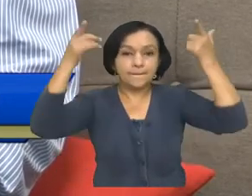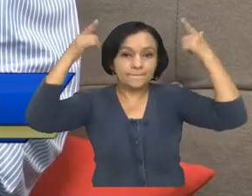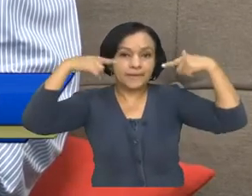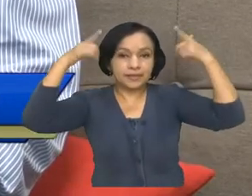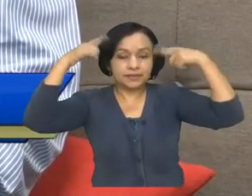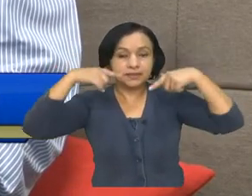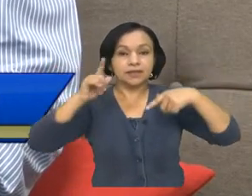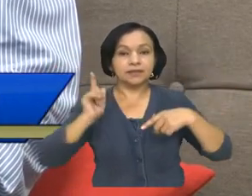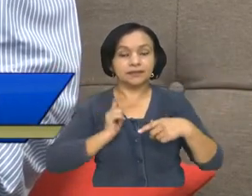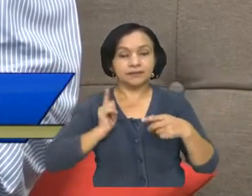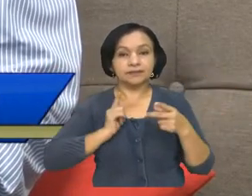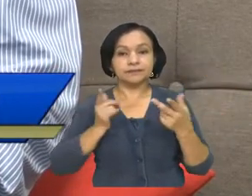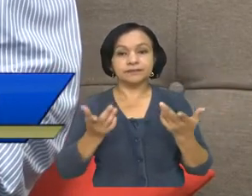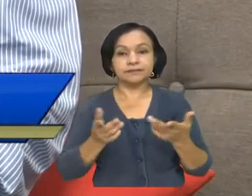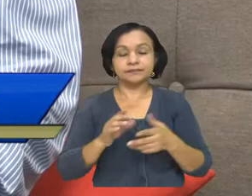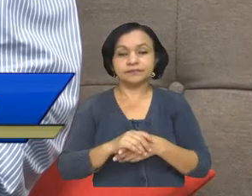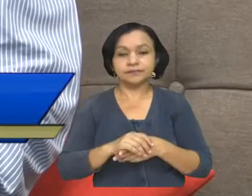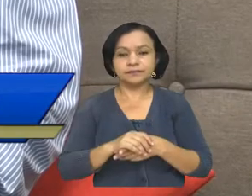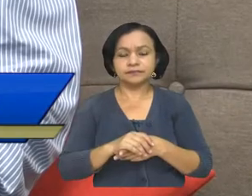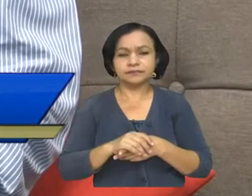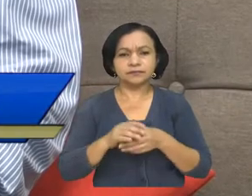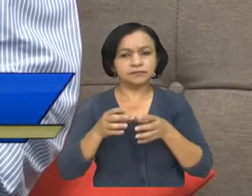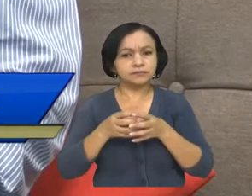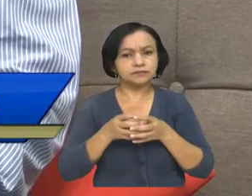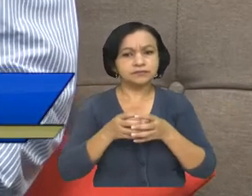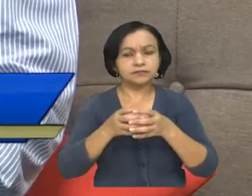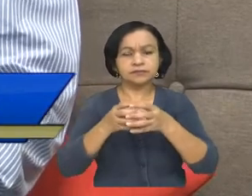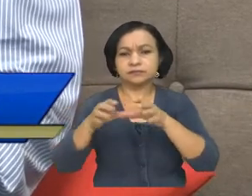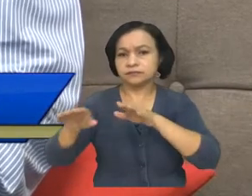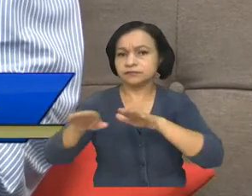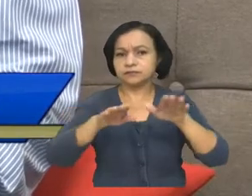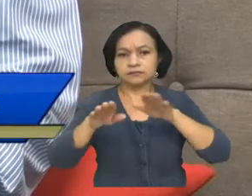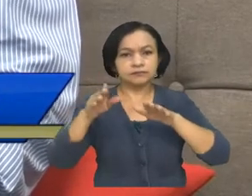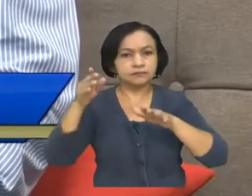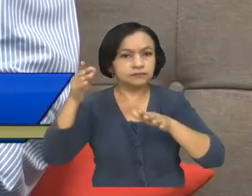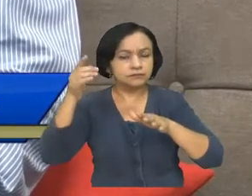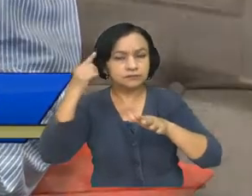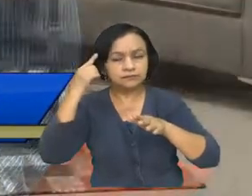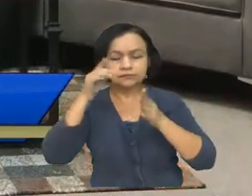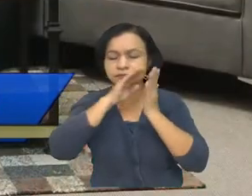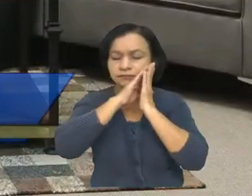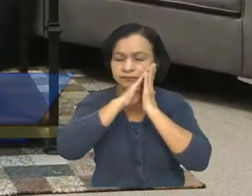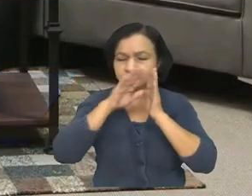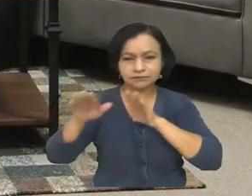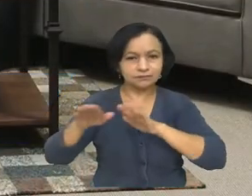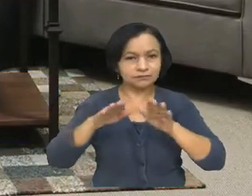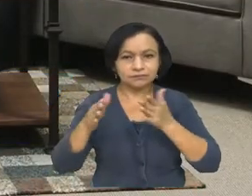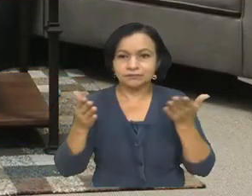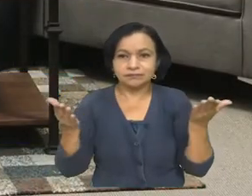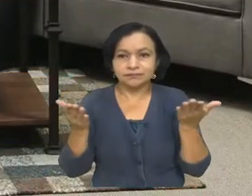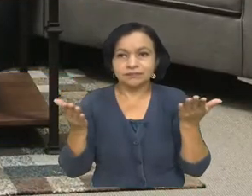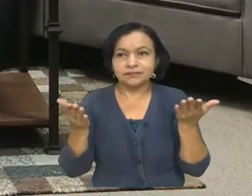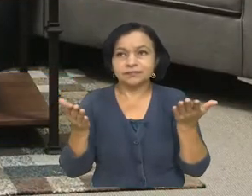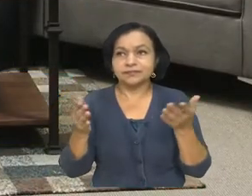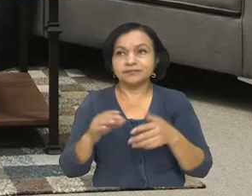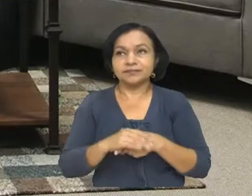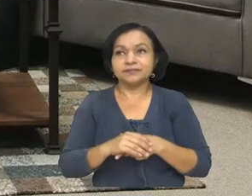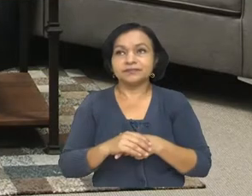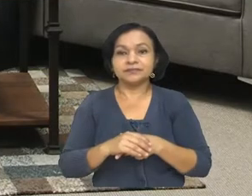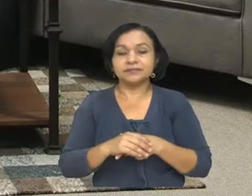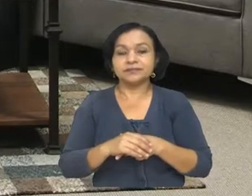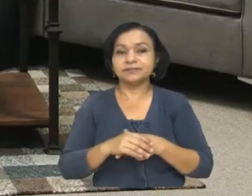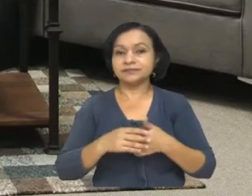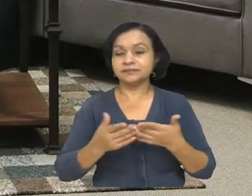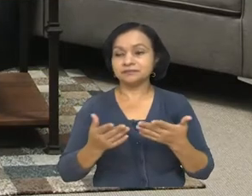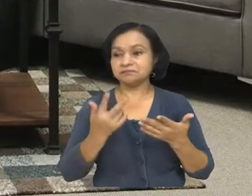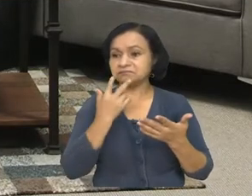justamente. Pero en el camino ustedes no podían pensar ni comida, ni dormir, ni nada, ¿verdad? Es que fue como, mira, no